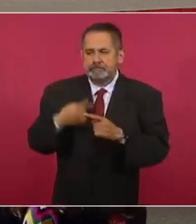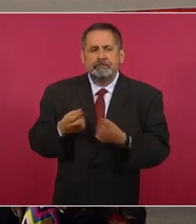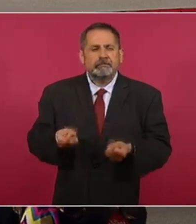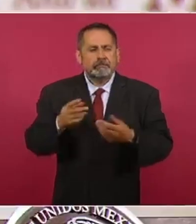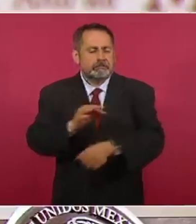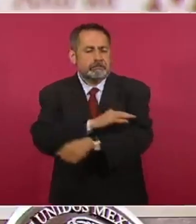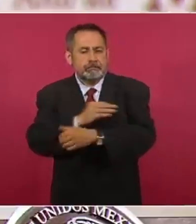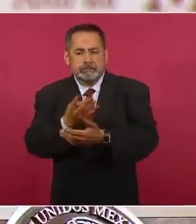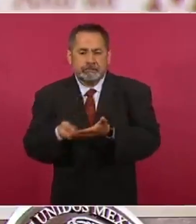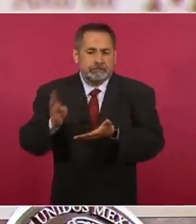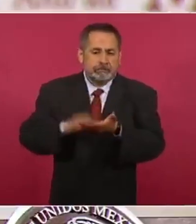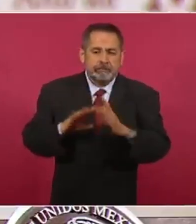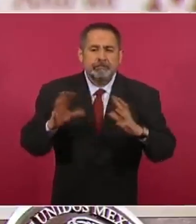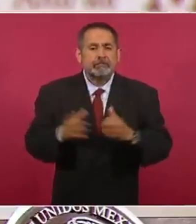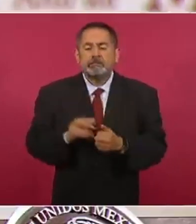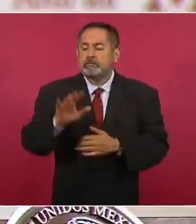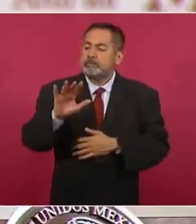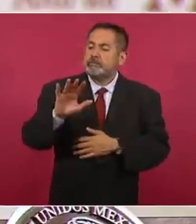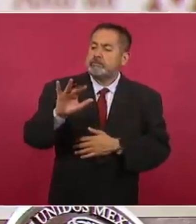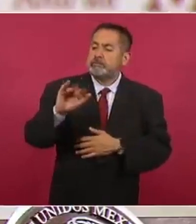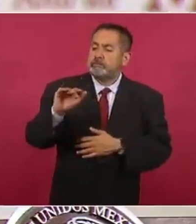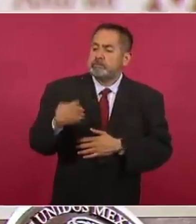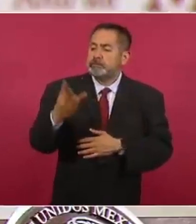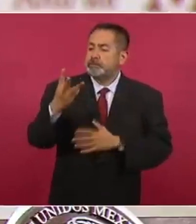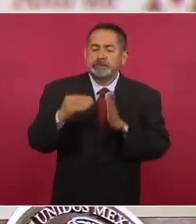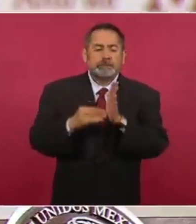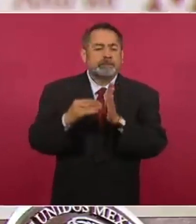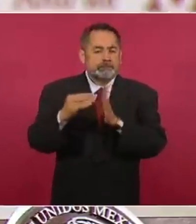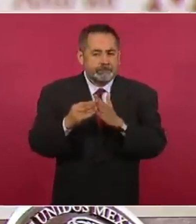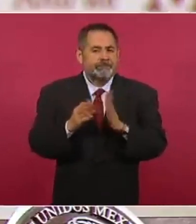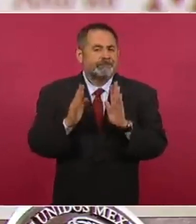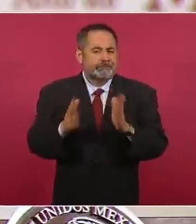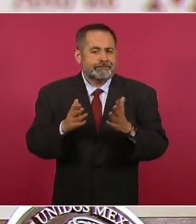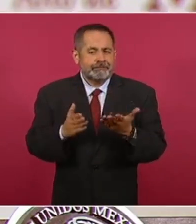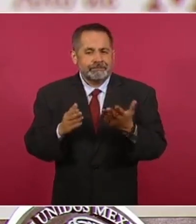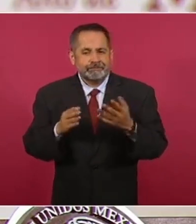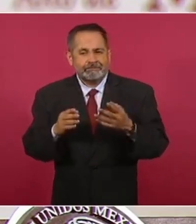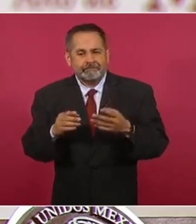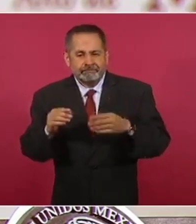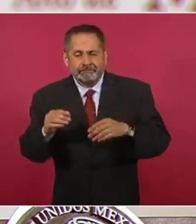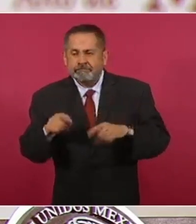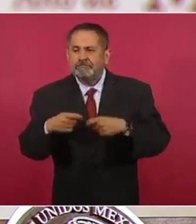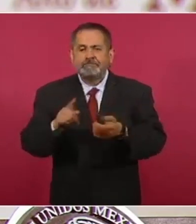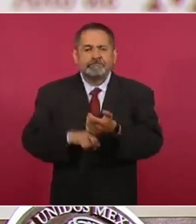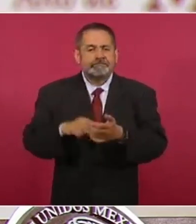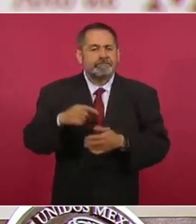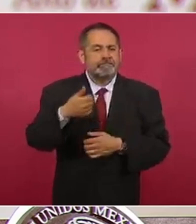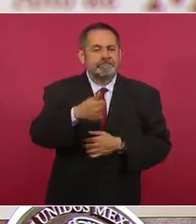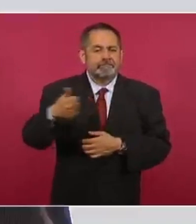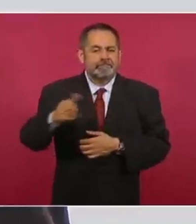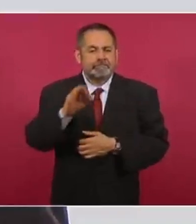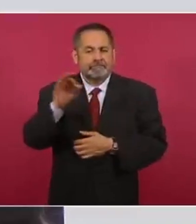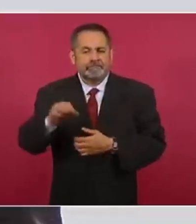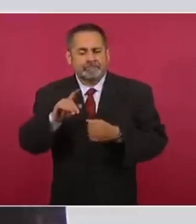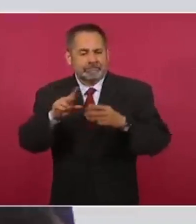es de casi 53 millones y esto es una cobertura de 66% de refuerzos